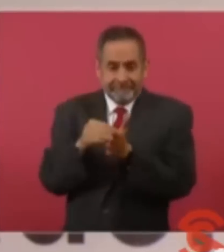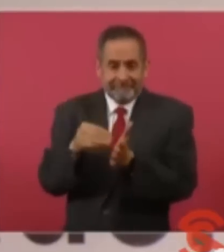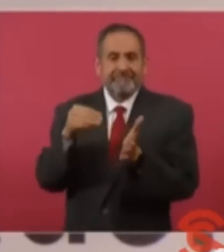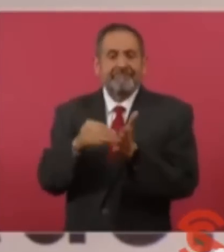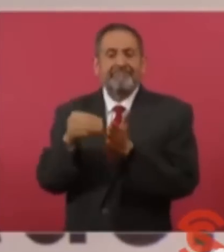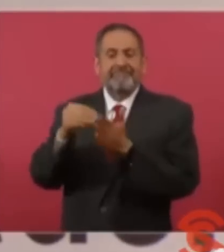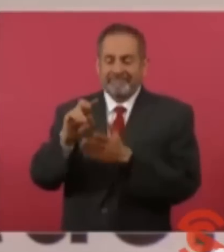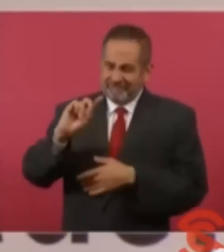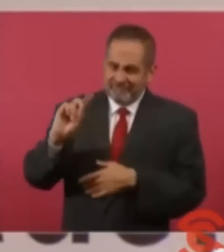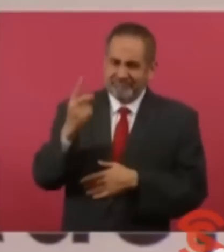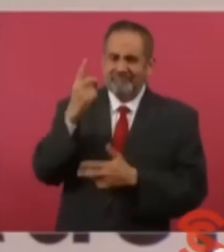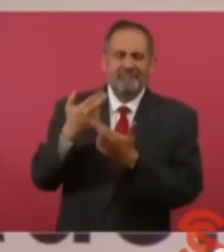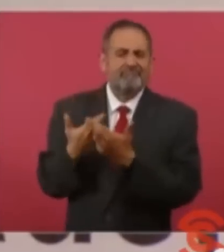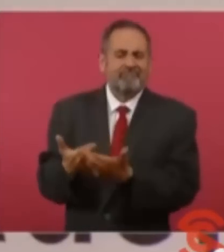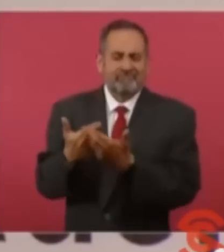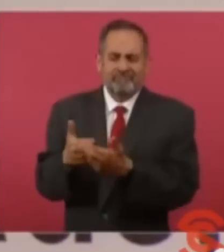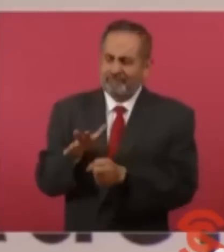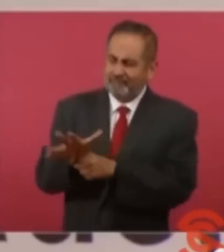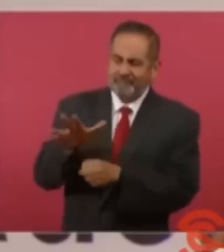de dólares.